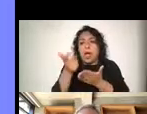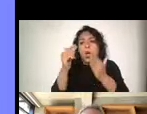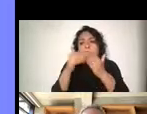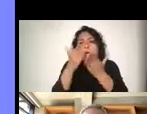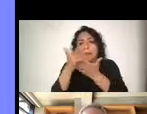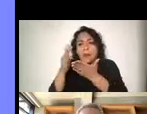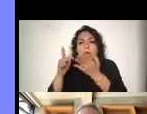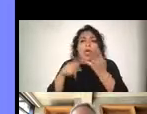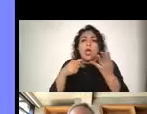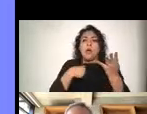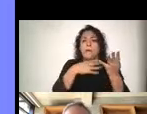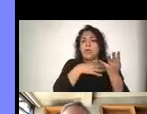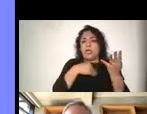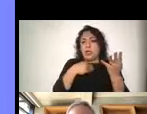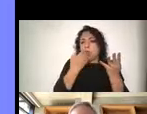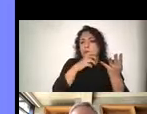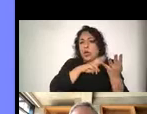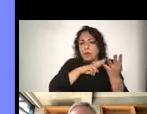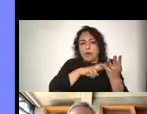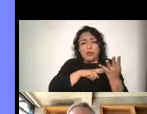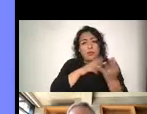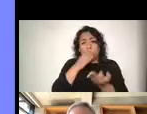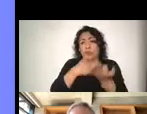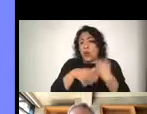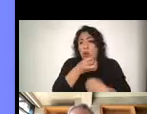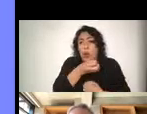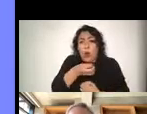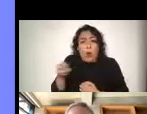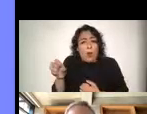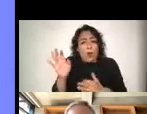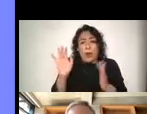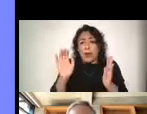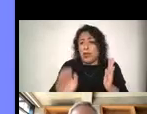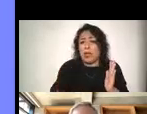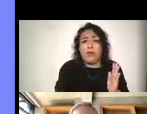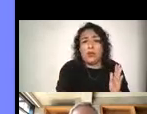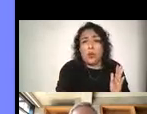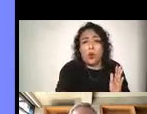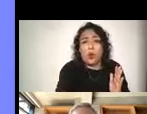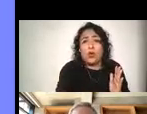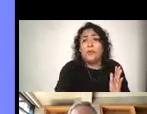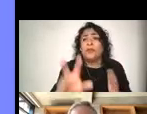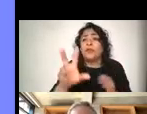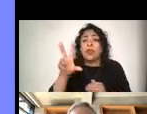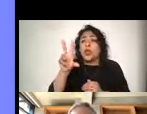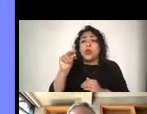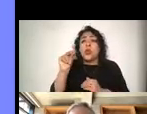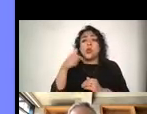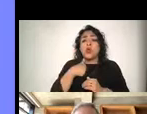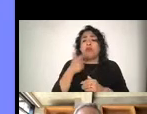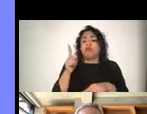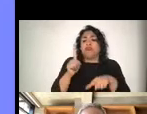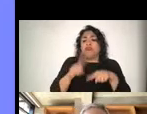particulares, todo ello es obligatorio. No es un gasto que podemos eliminarnos,